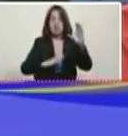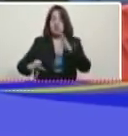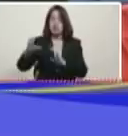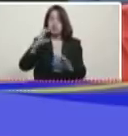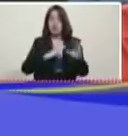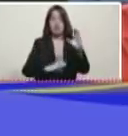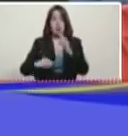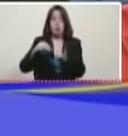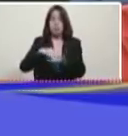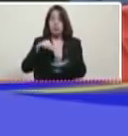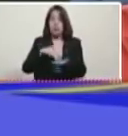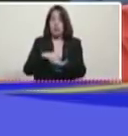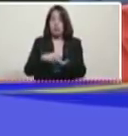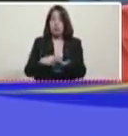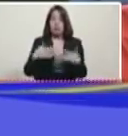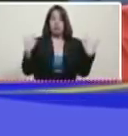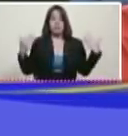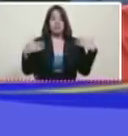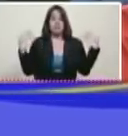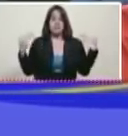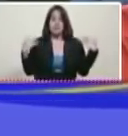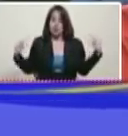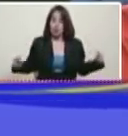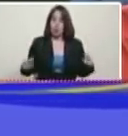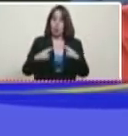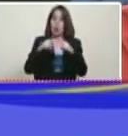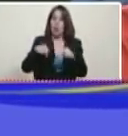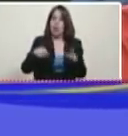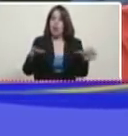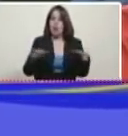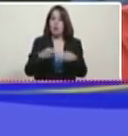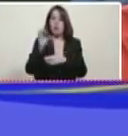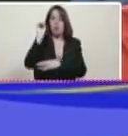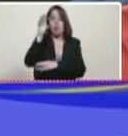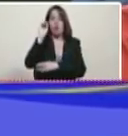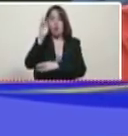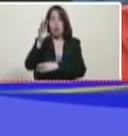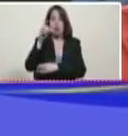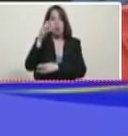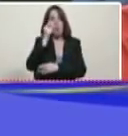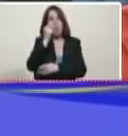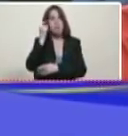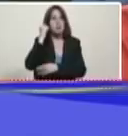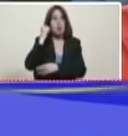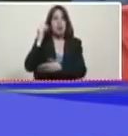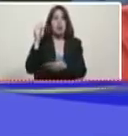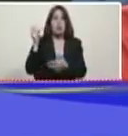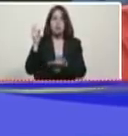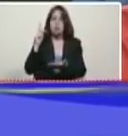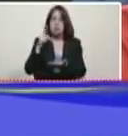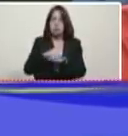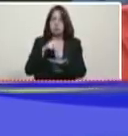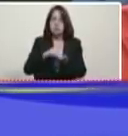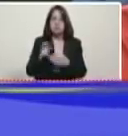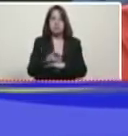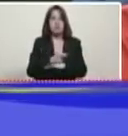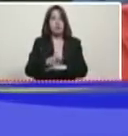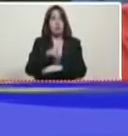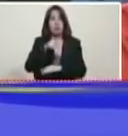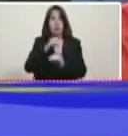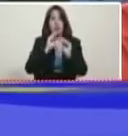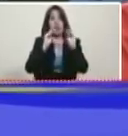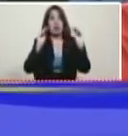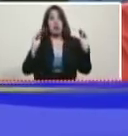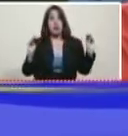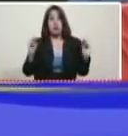mucho que hoy podamos concretar esta reunión entre un conjunto de compañeras y compañeros que cuando llegué a la gobernación, usted mismo me mandó a convocar.